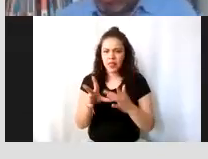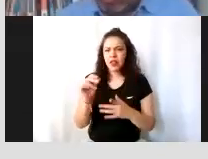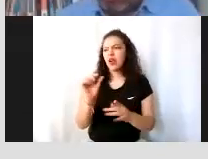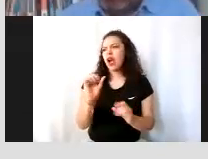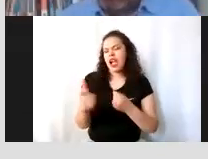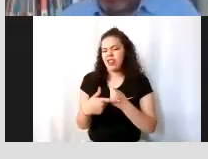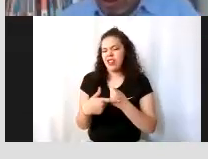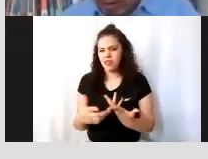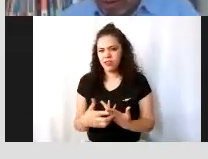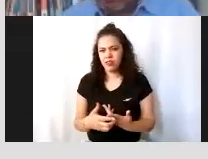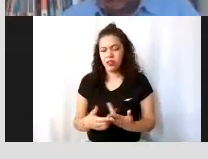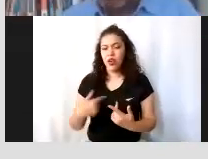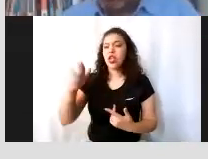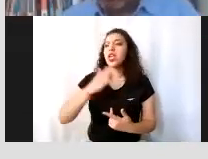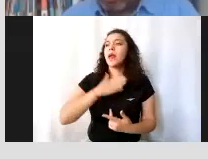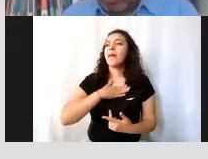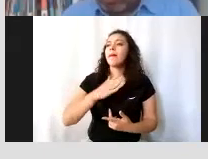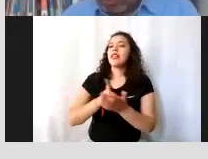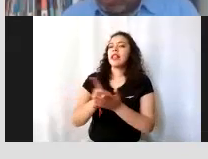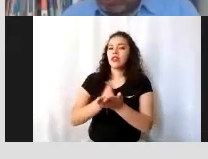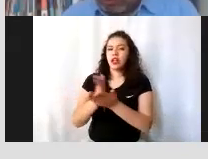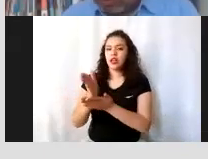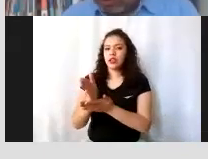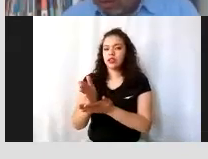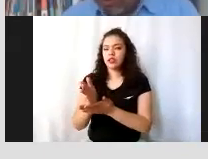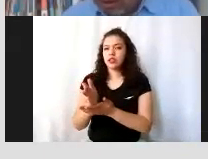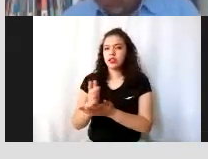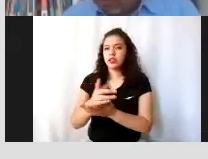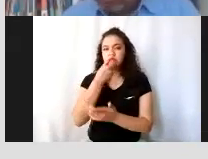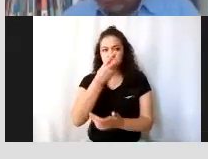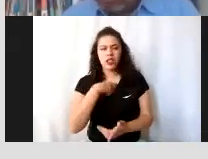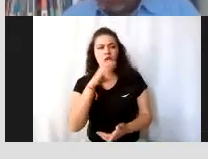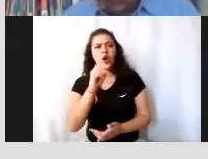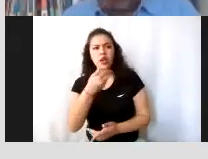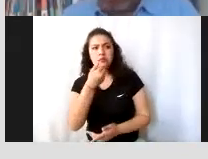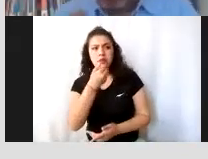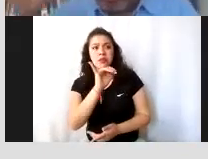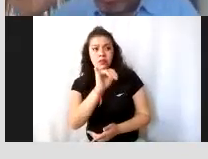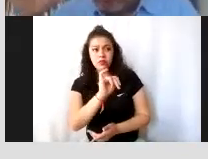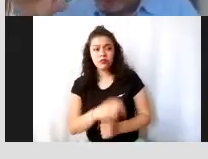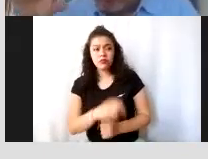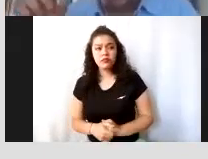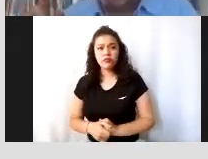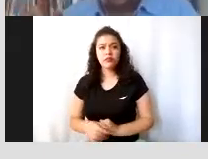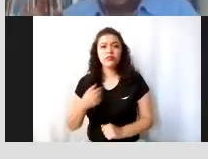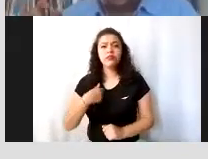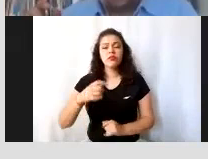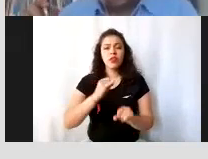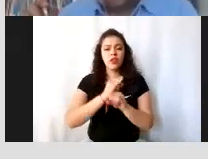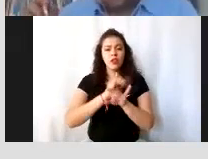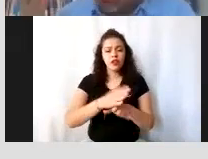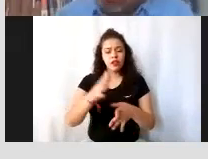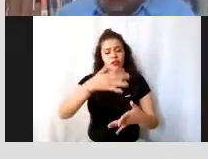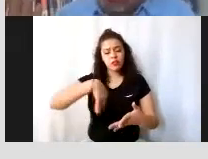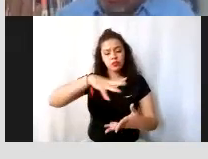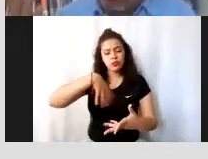oigan, quiero ejercer mi derecho de acceso. Y ustedes me pueden decir, ah, ok, sí, está bien, van a buscar en sus expedientes